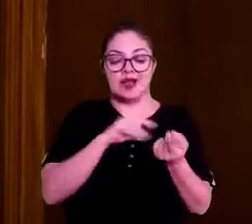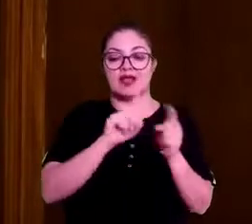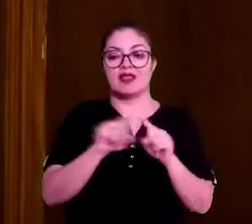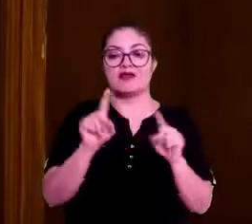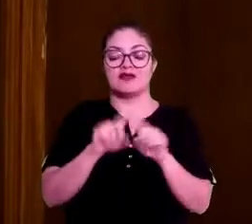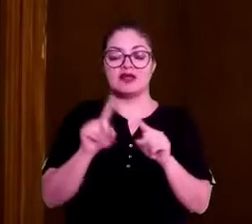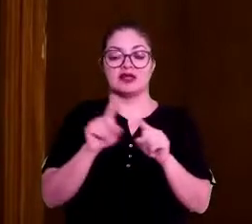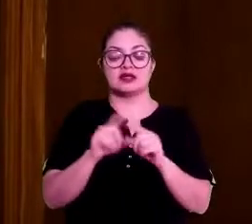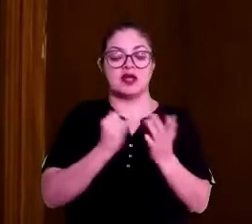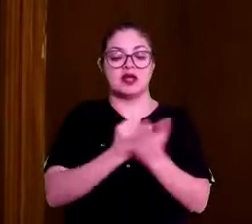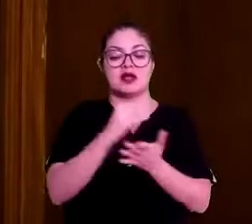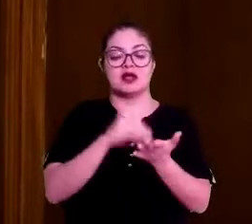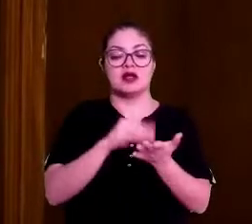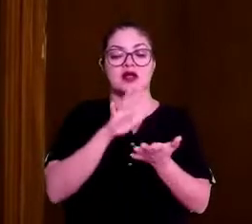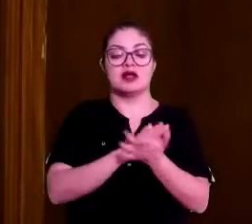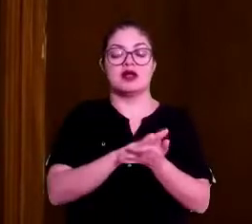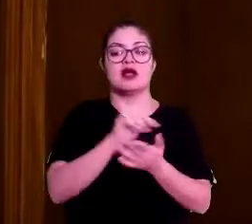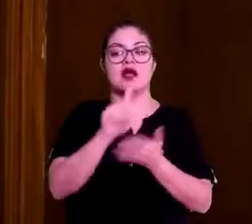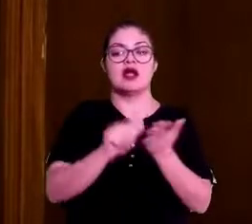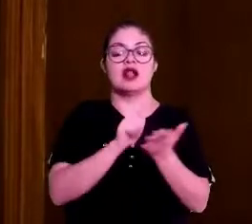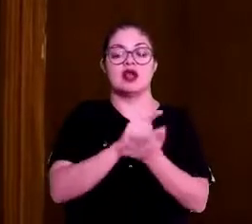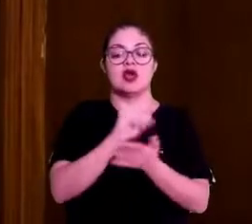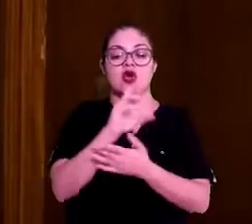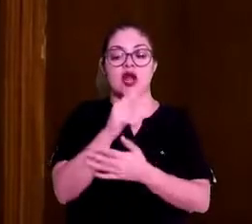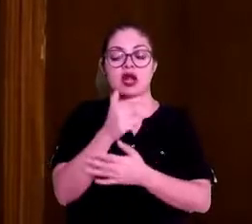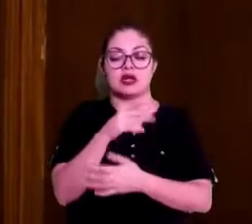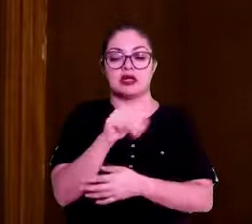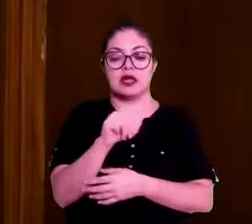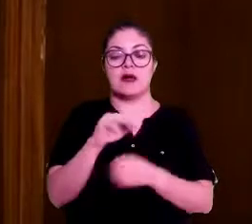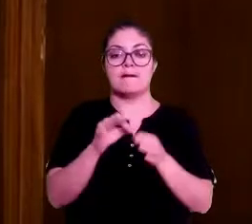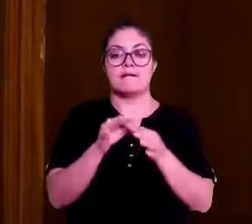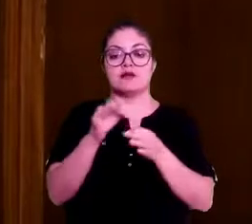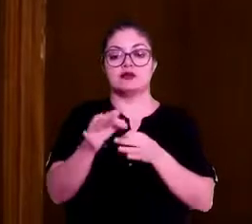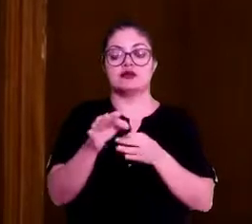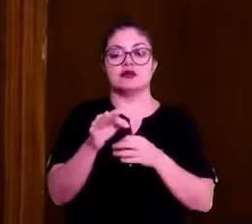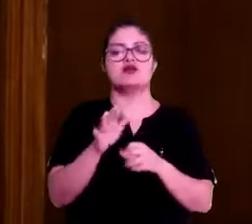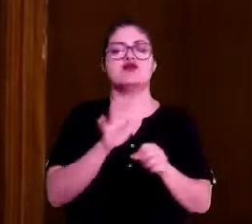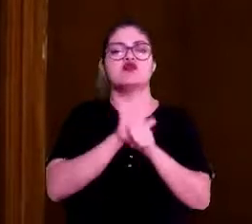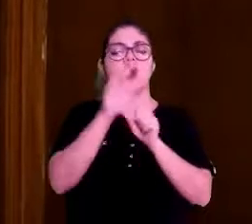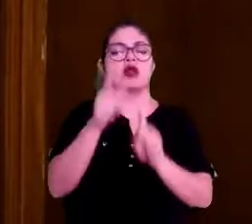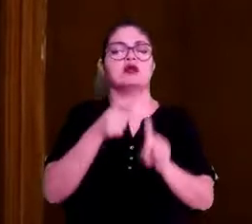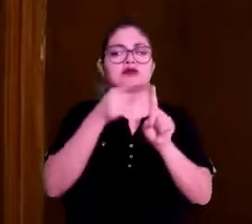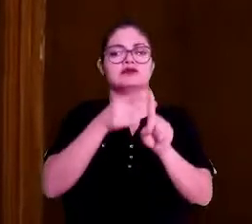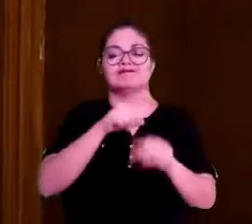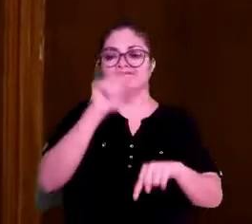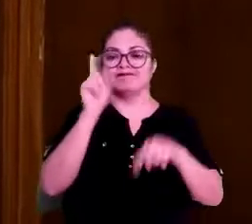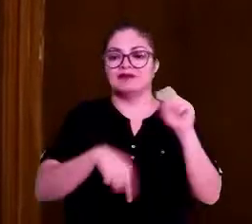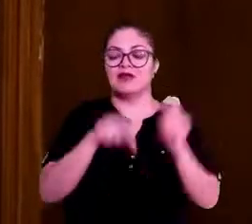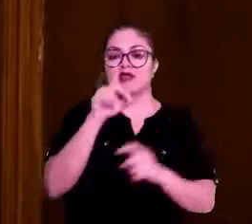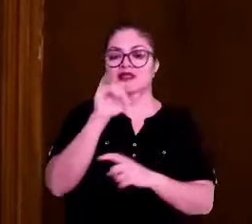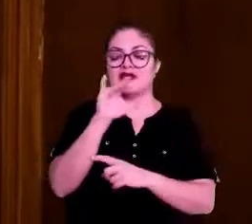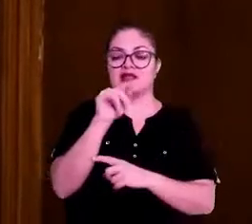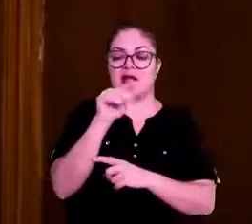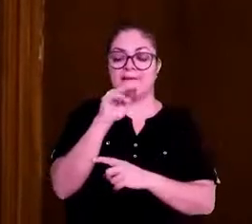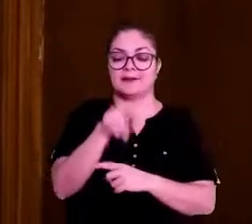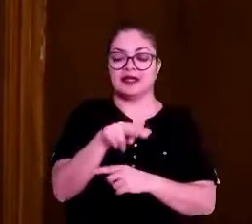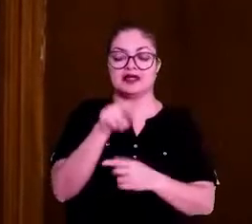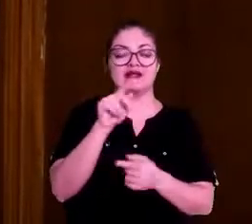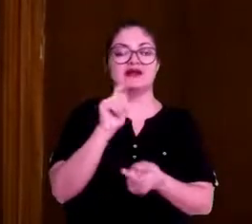disposiciones de la Ley Orgánica Municipal con el objetivo de eliminar el dictamen único de